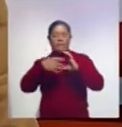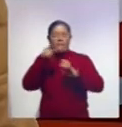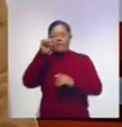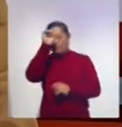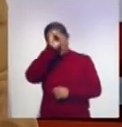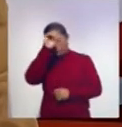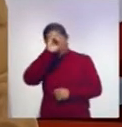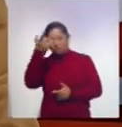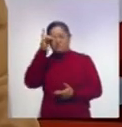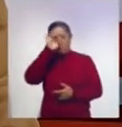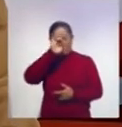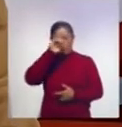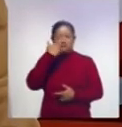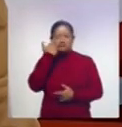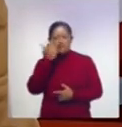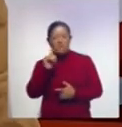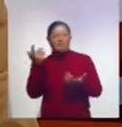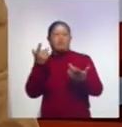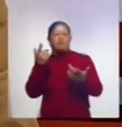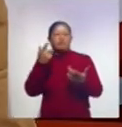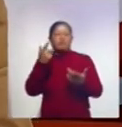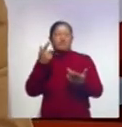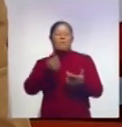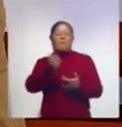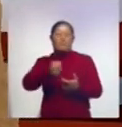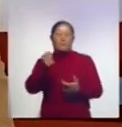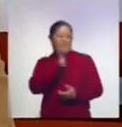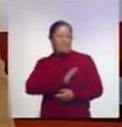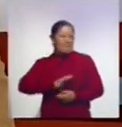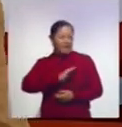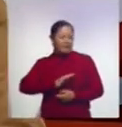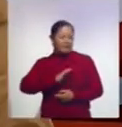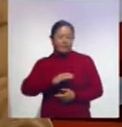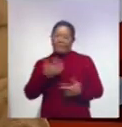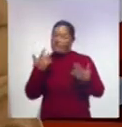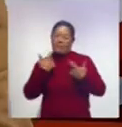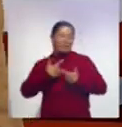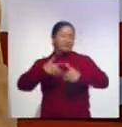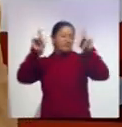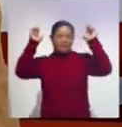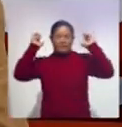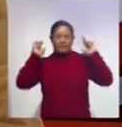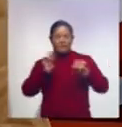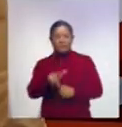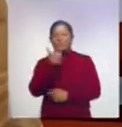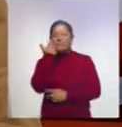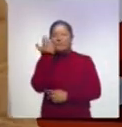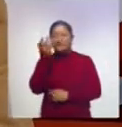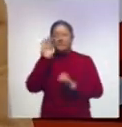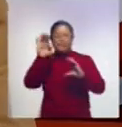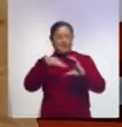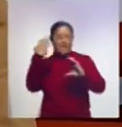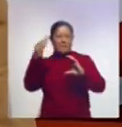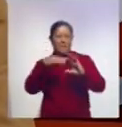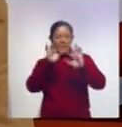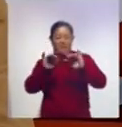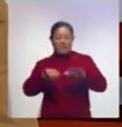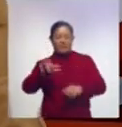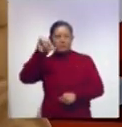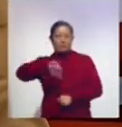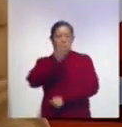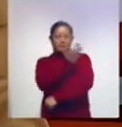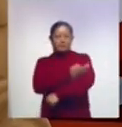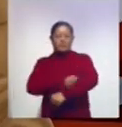comentarios, opiniones, puntos de vista, saludos, felicitaciones. Vamos, lo que quiera usted, compartir esta tarde